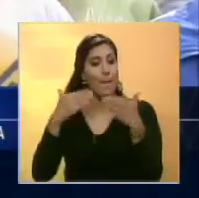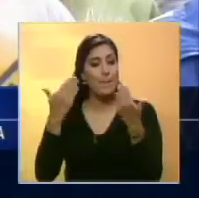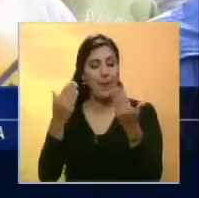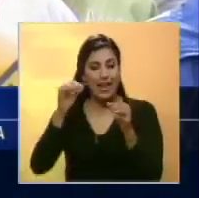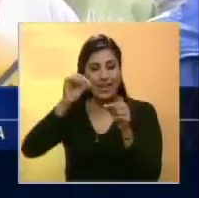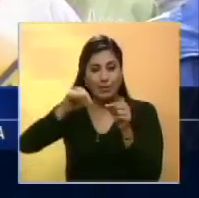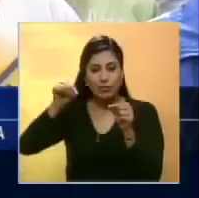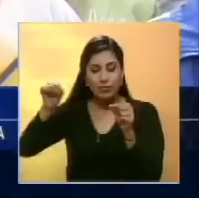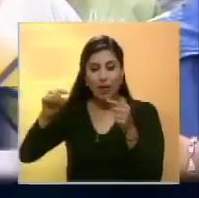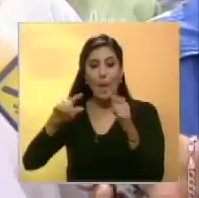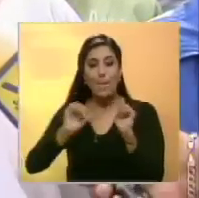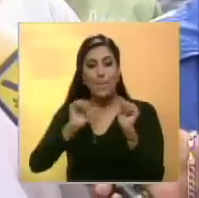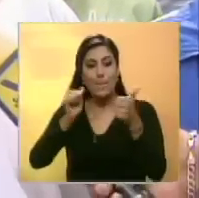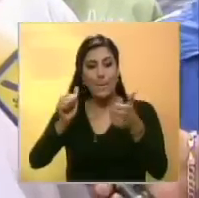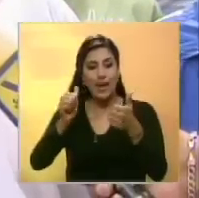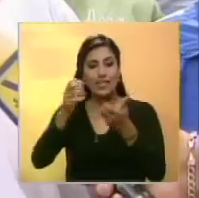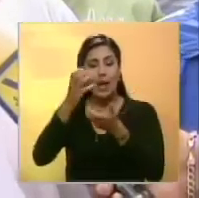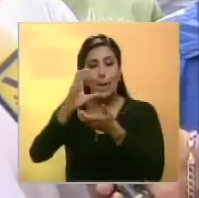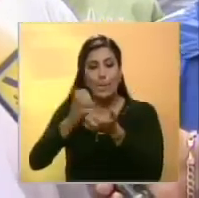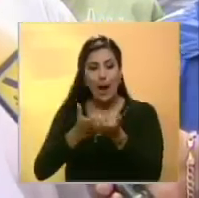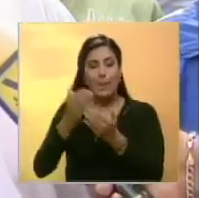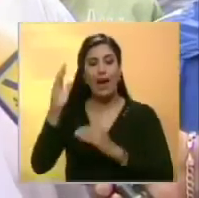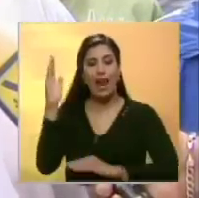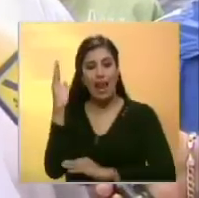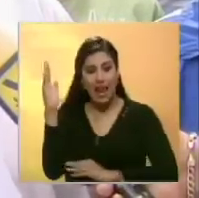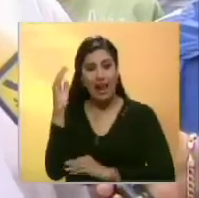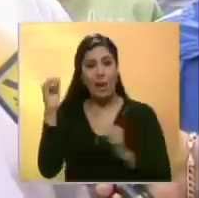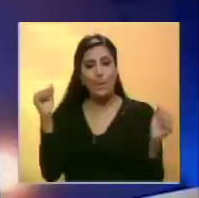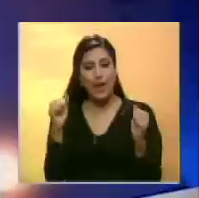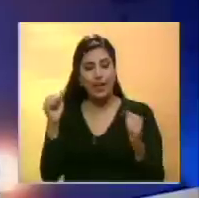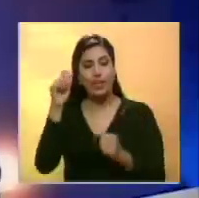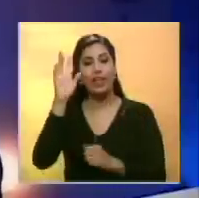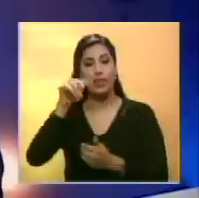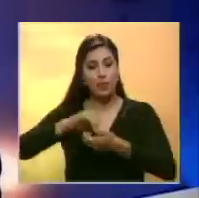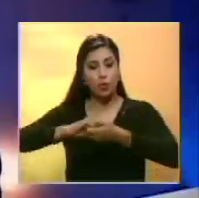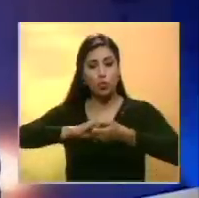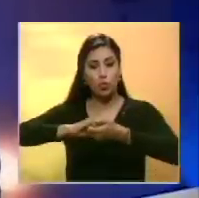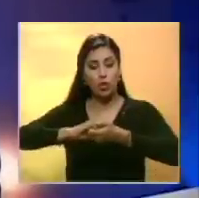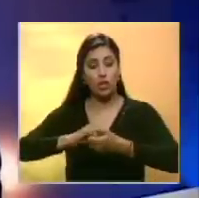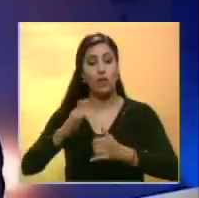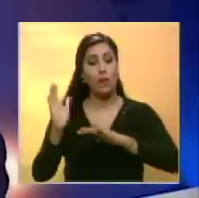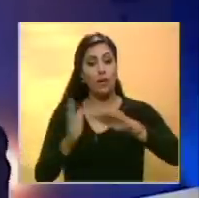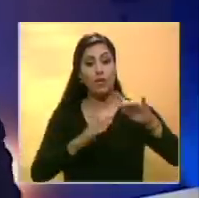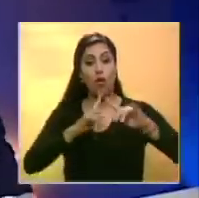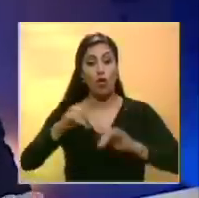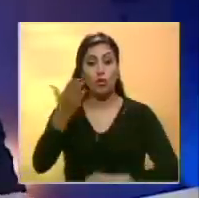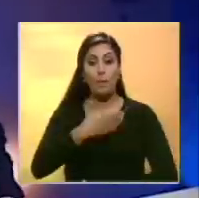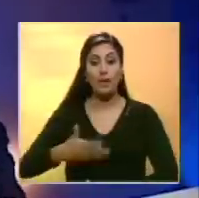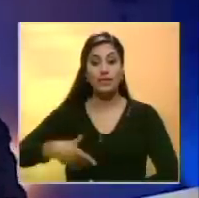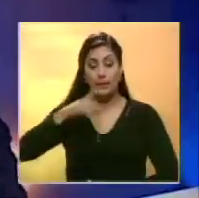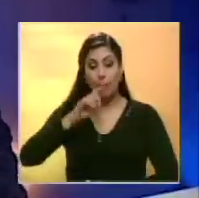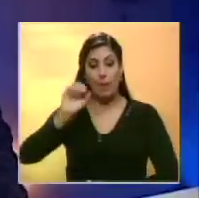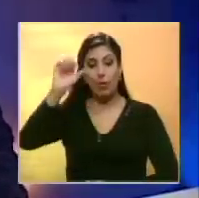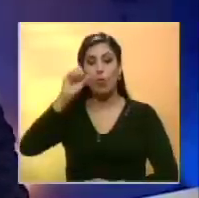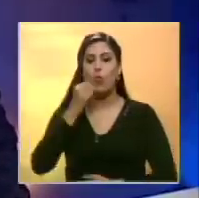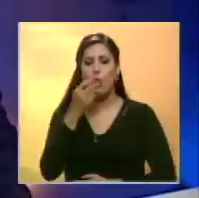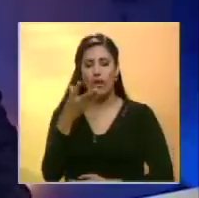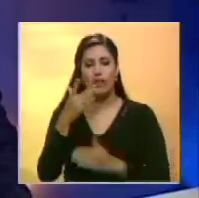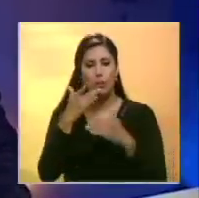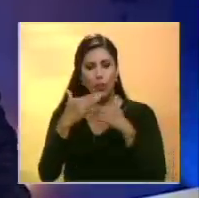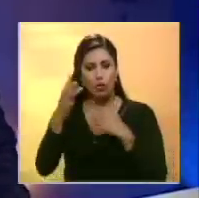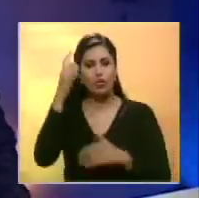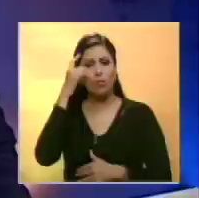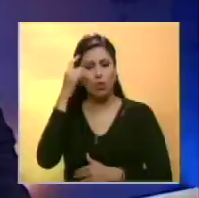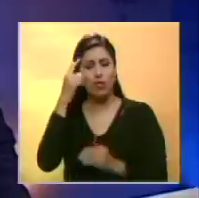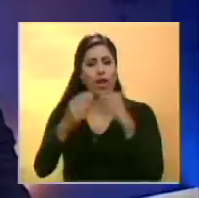empezar el ciclo de siembra de papa en el estado Lara, Mérida y Trujillo. El presidente de la República, Nicolás Maduro, indicó que en los próximos